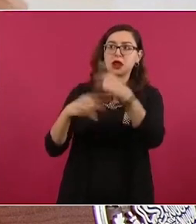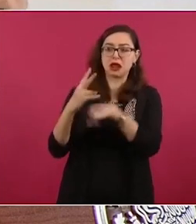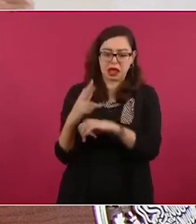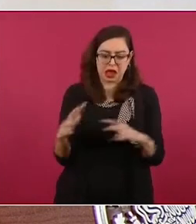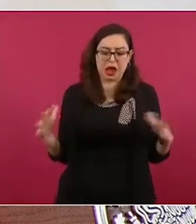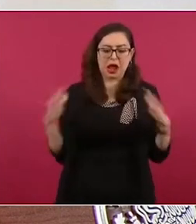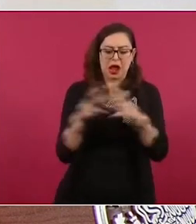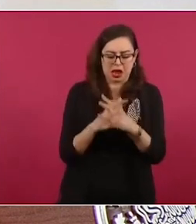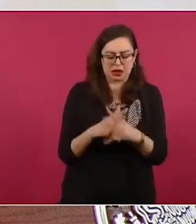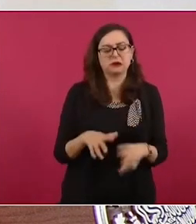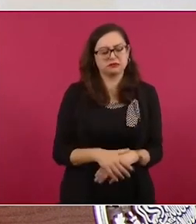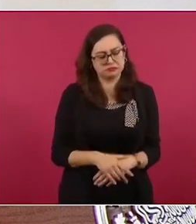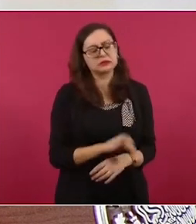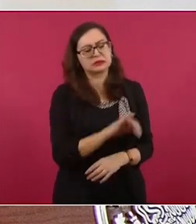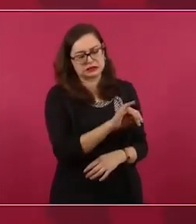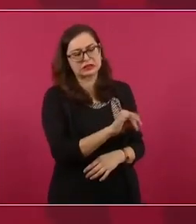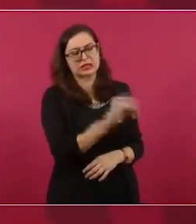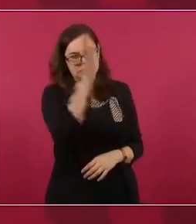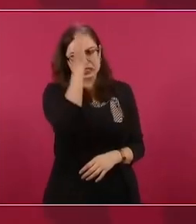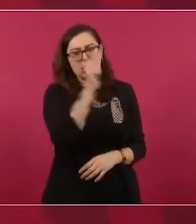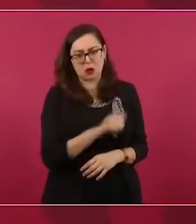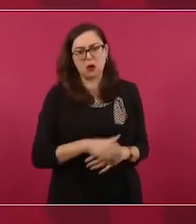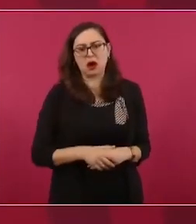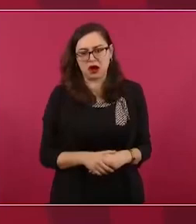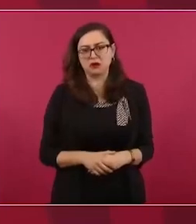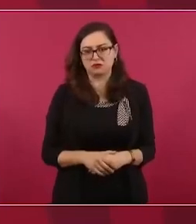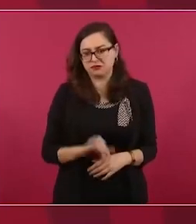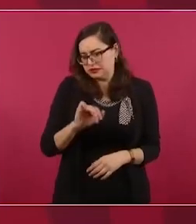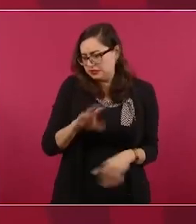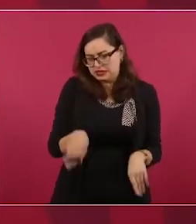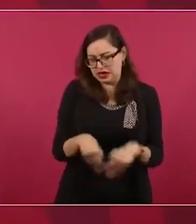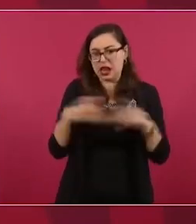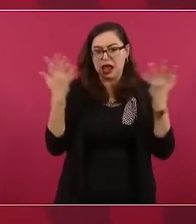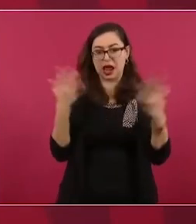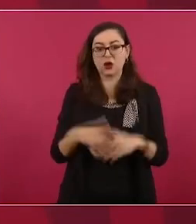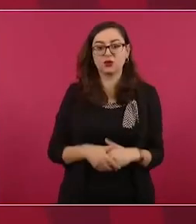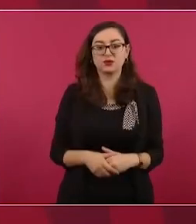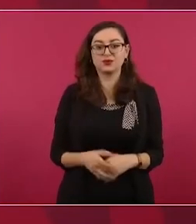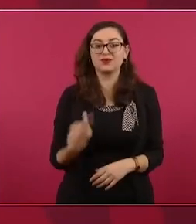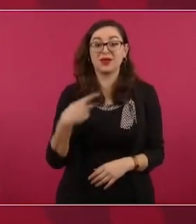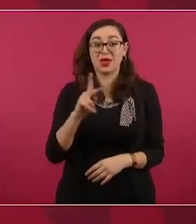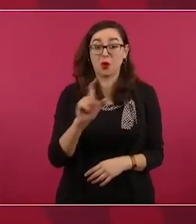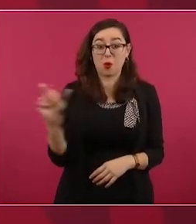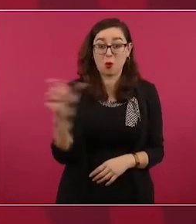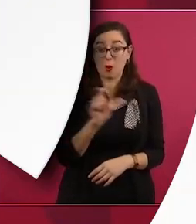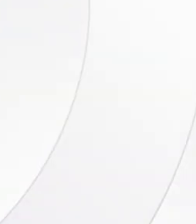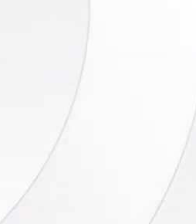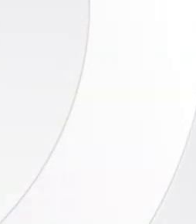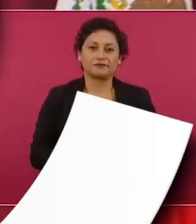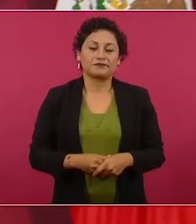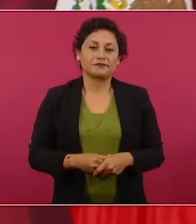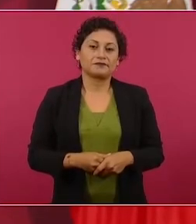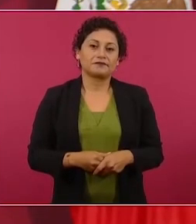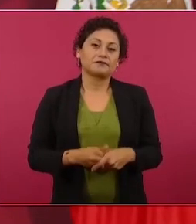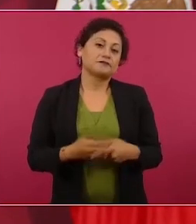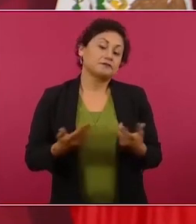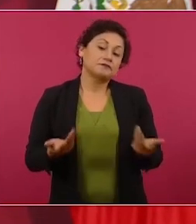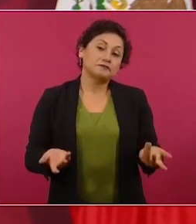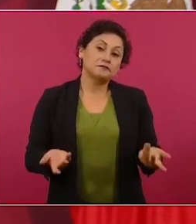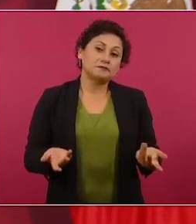Sí, pero cuando se trata de la defensa nacional, como ha sucedido siempre en la historia, somos todos los mexicanos.